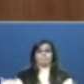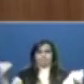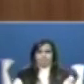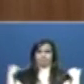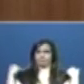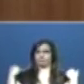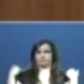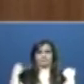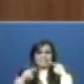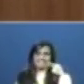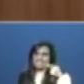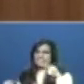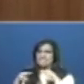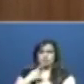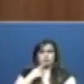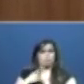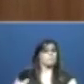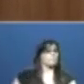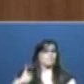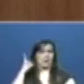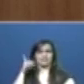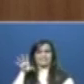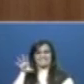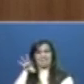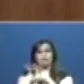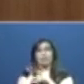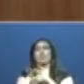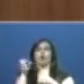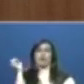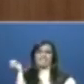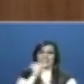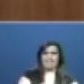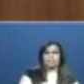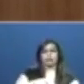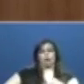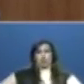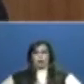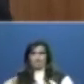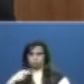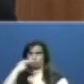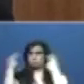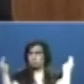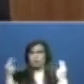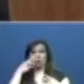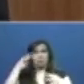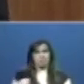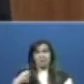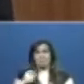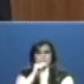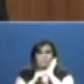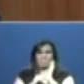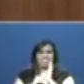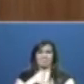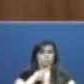reducción a través de medidas sobre ingresos y sobre gastos públicos tan Ingratas como